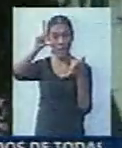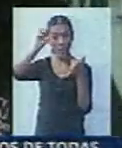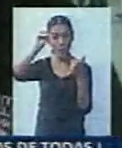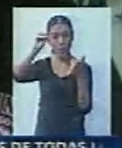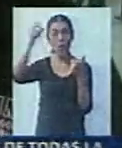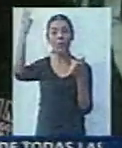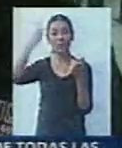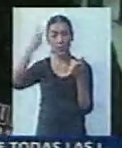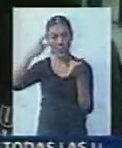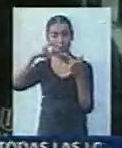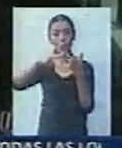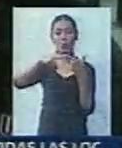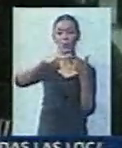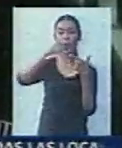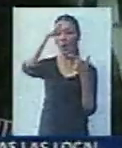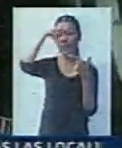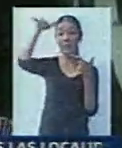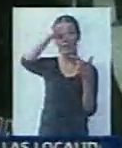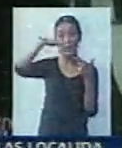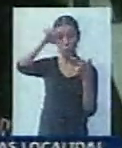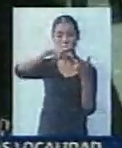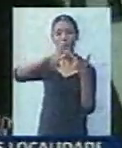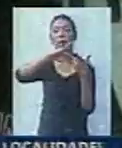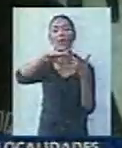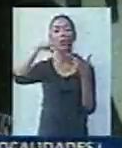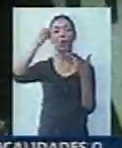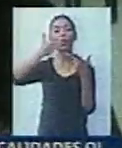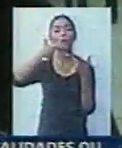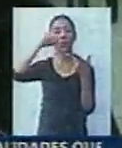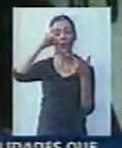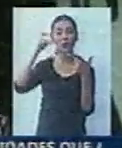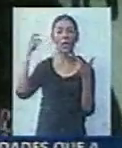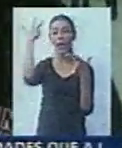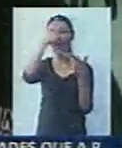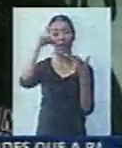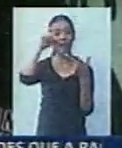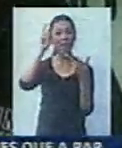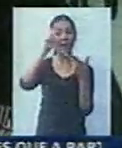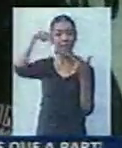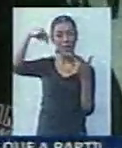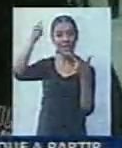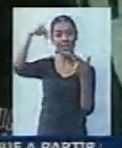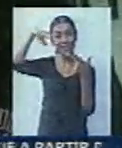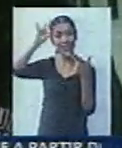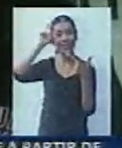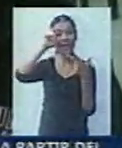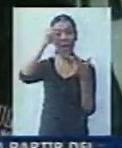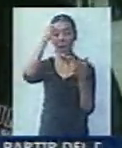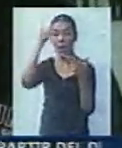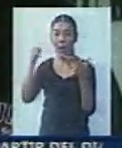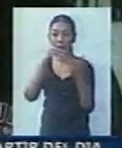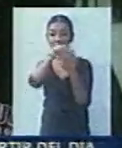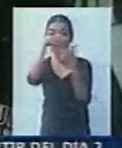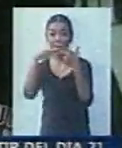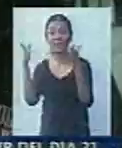del barrio con todas las zonas cercanas que están ahí la gente de la finca todo es para que para que vengamos y todo apoyemos y